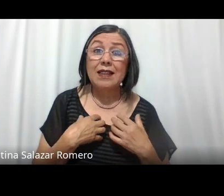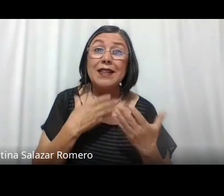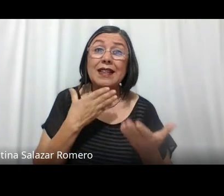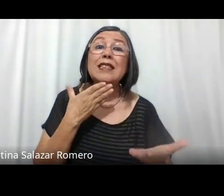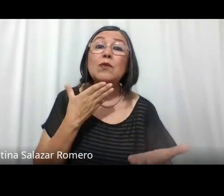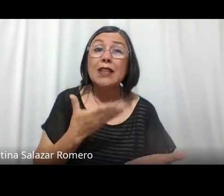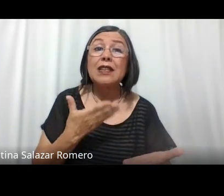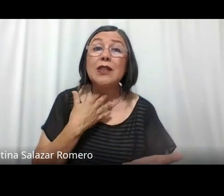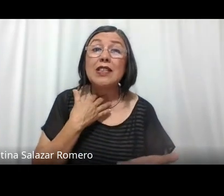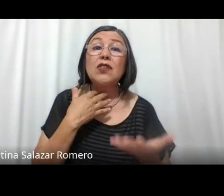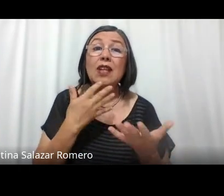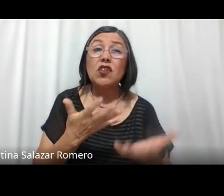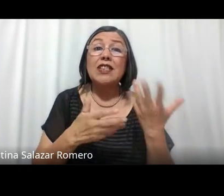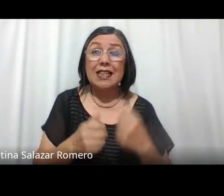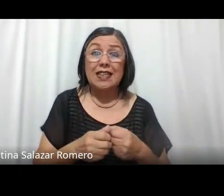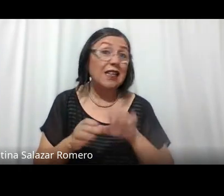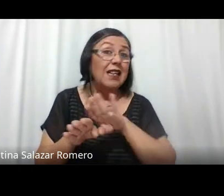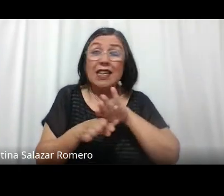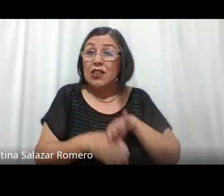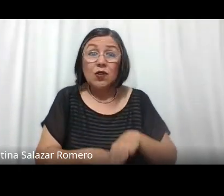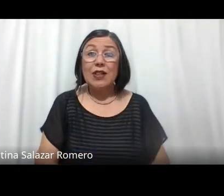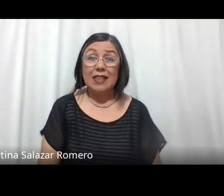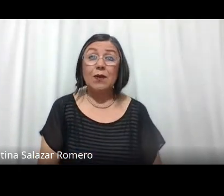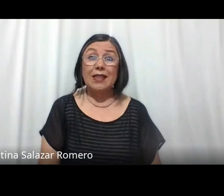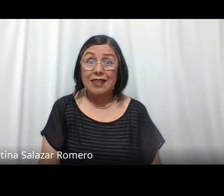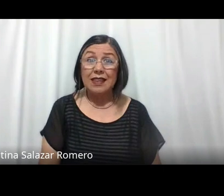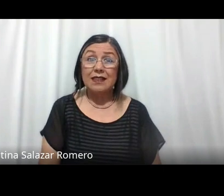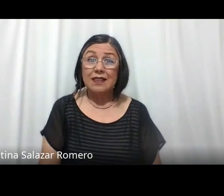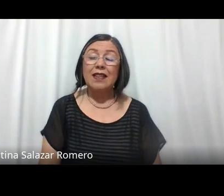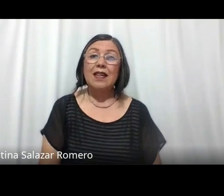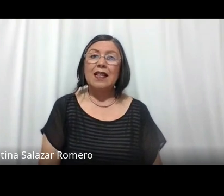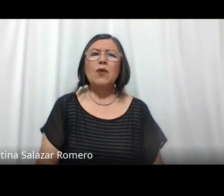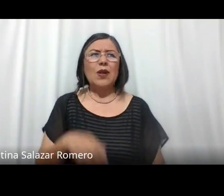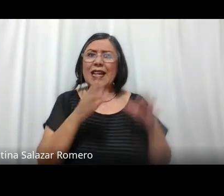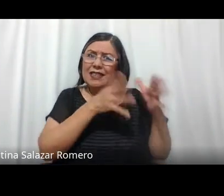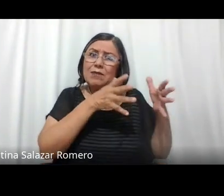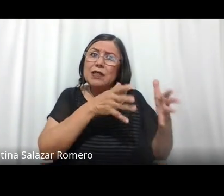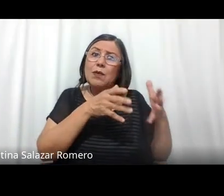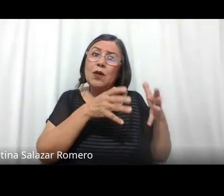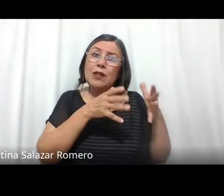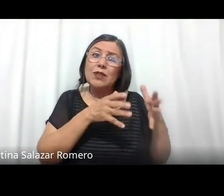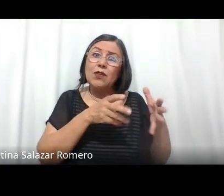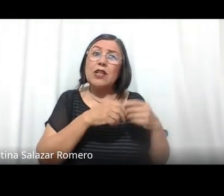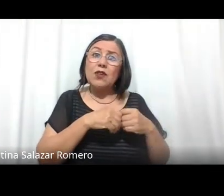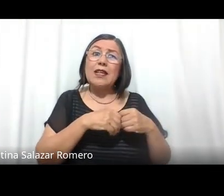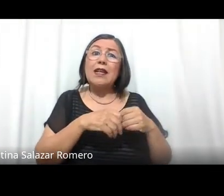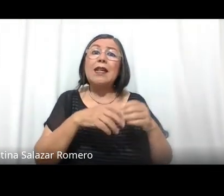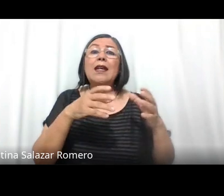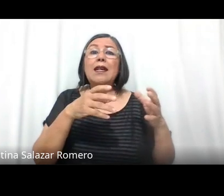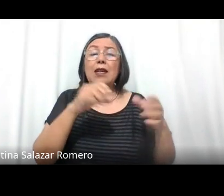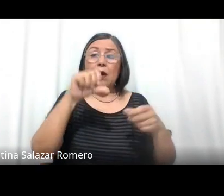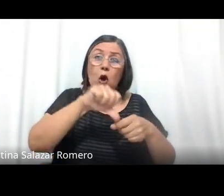bimodal. De manera simultánea utilizo la voz y la seña. Eso no es lengua de señas, ¿sí? Este mismo enunciado que yo